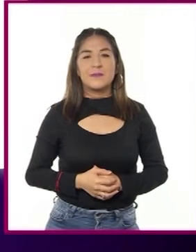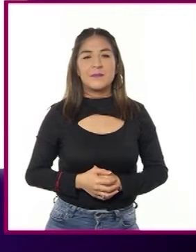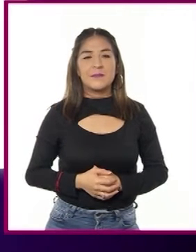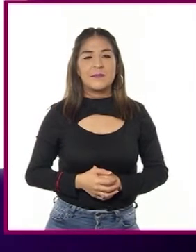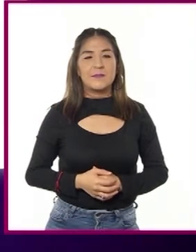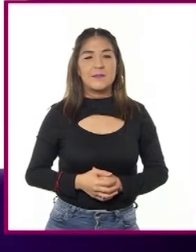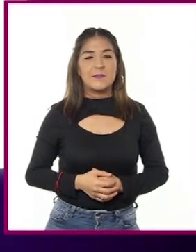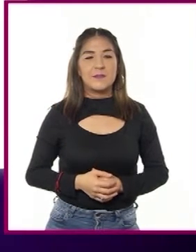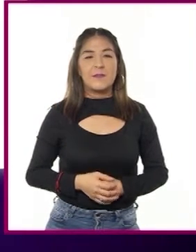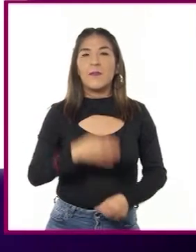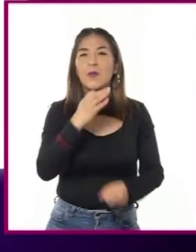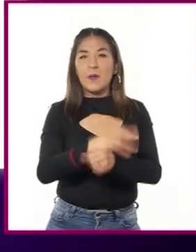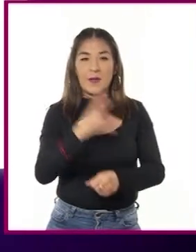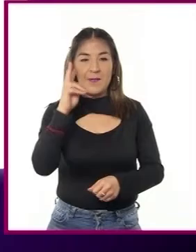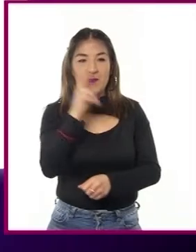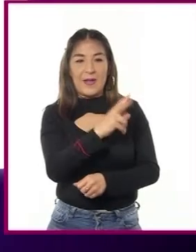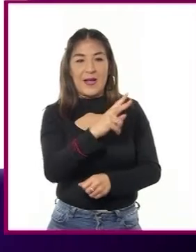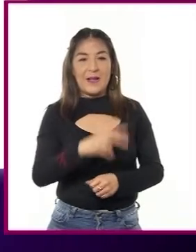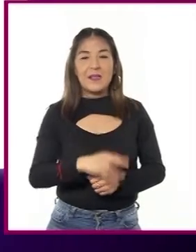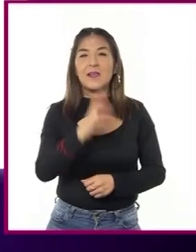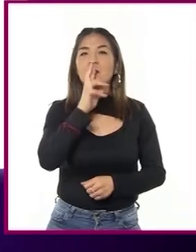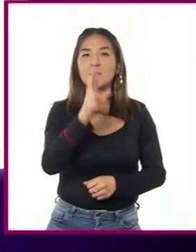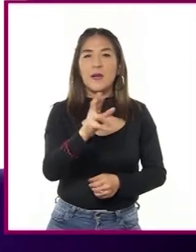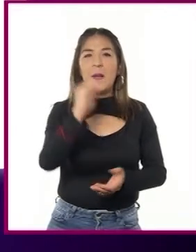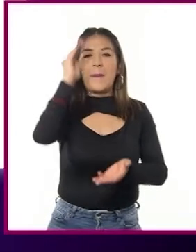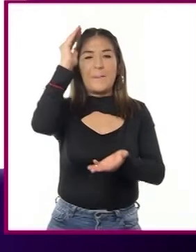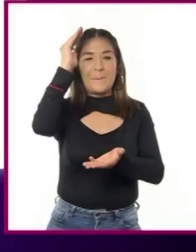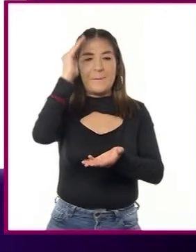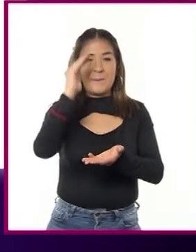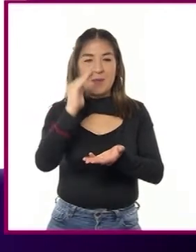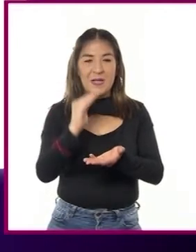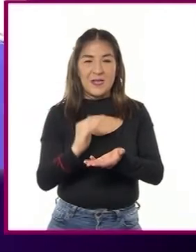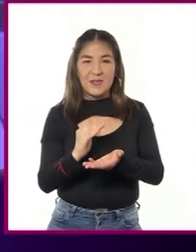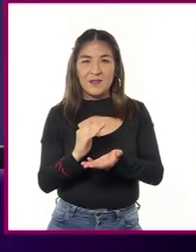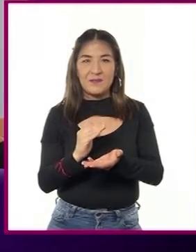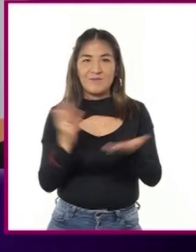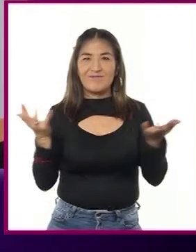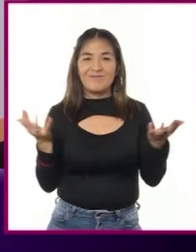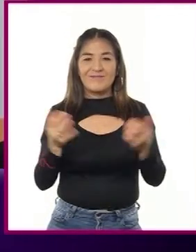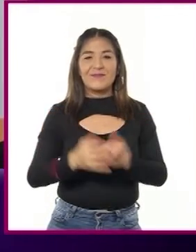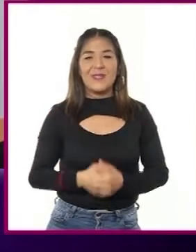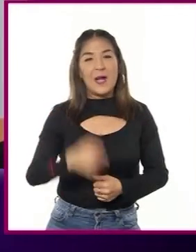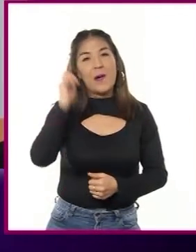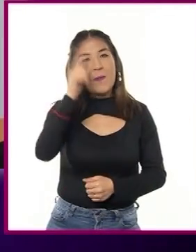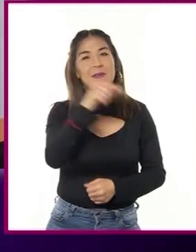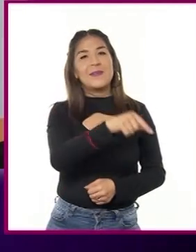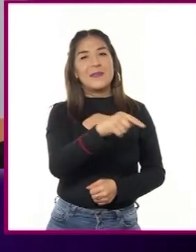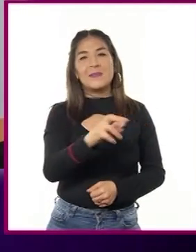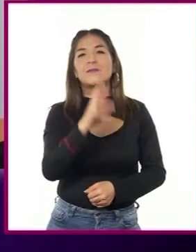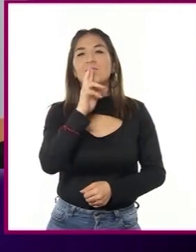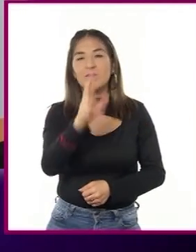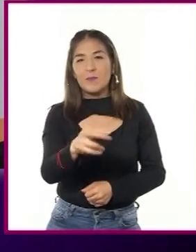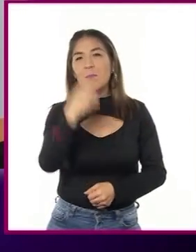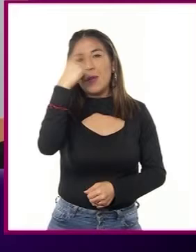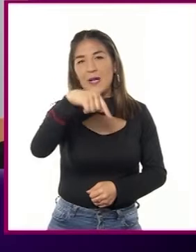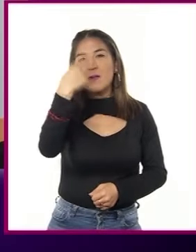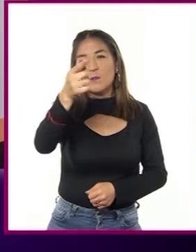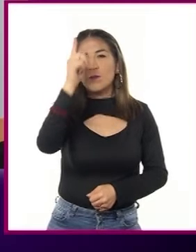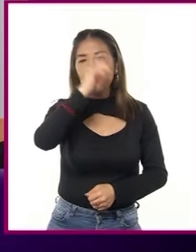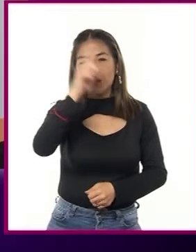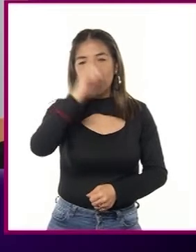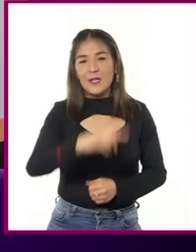Como podemos ver, la cantidad de resultados ha disminuido drásticamente. Espero que estas recomendaciones les sean de